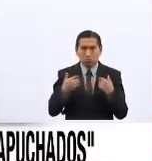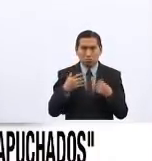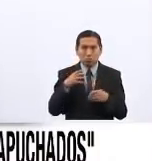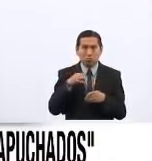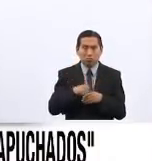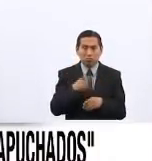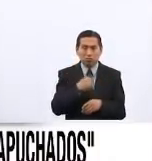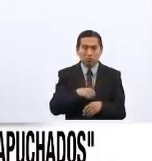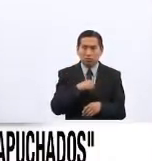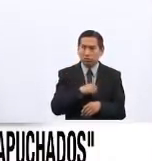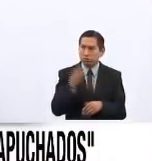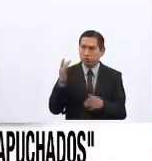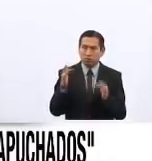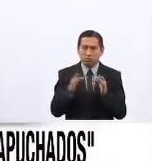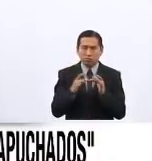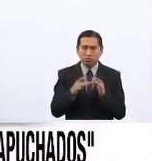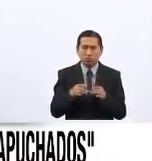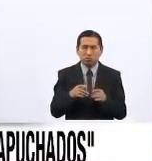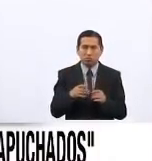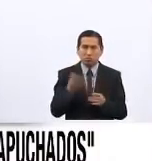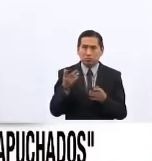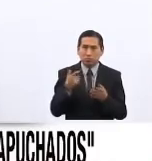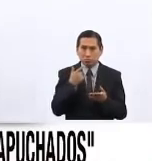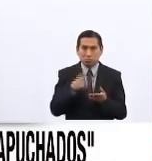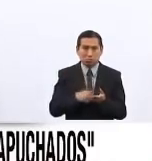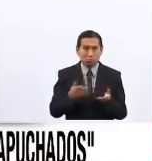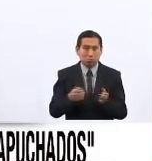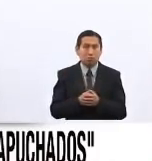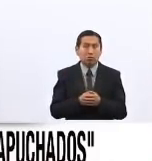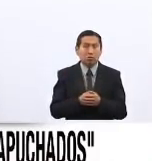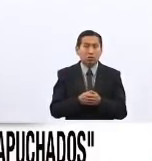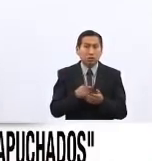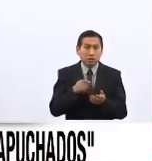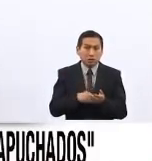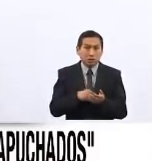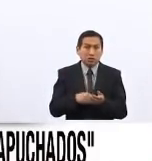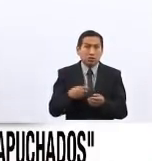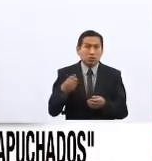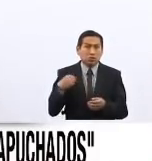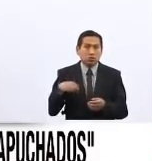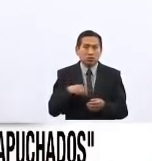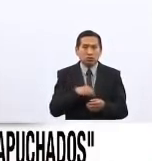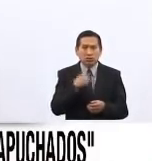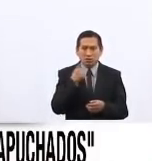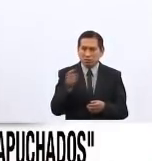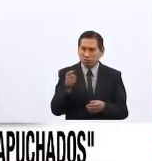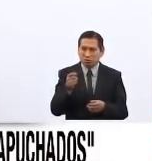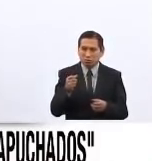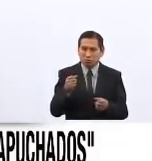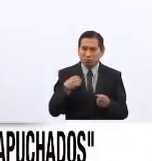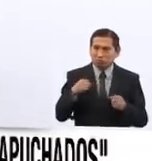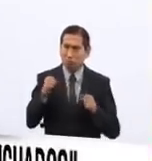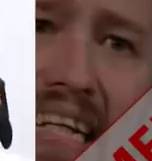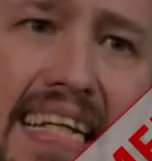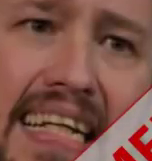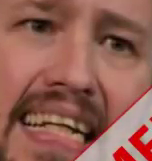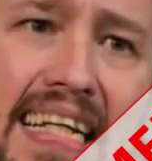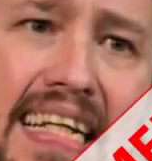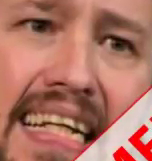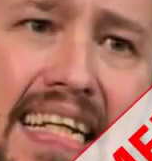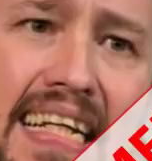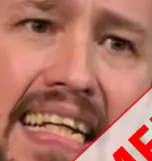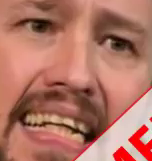en España el día 7, si nada lo impide. Y eso nos llena, como digo, de alarma y